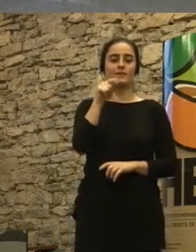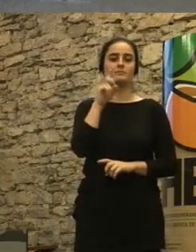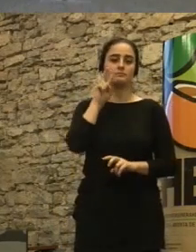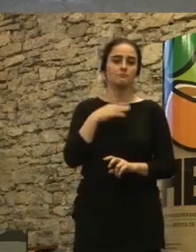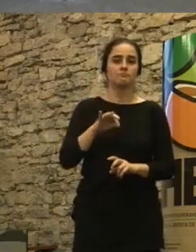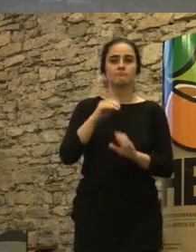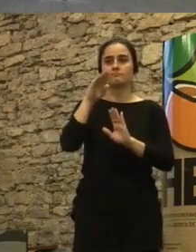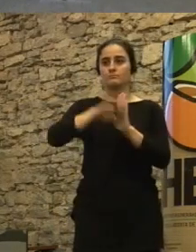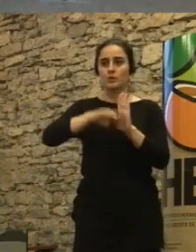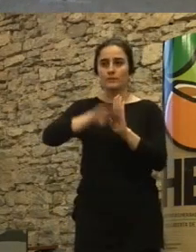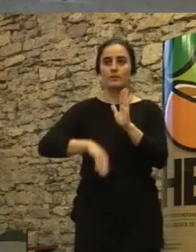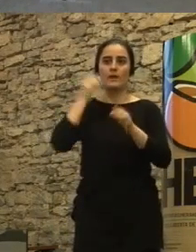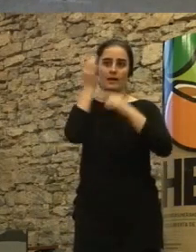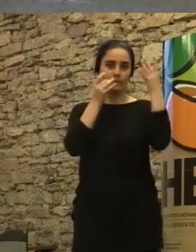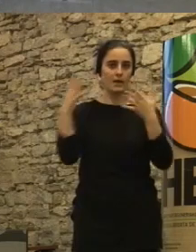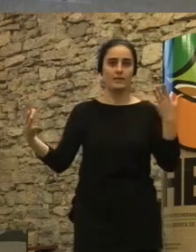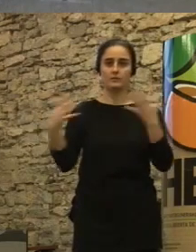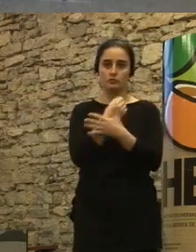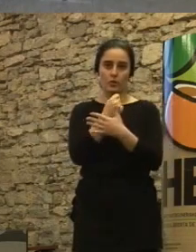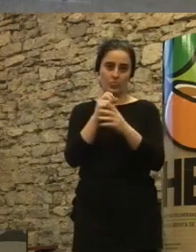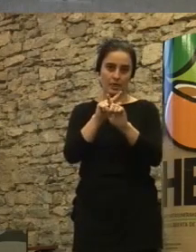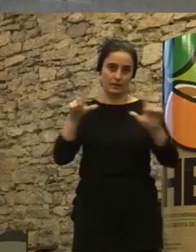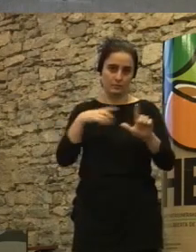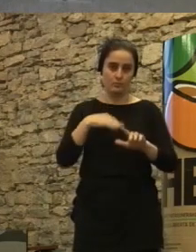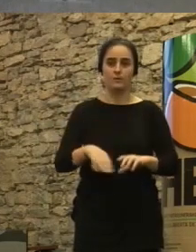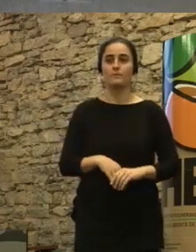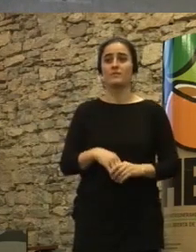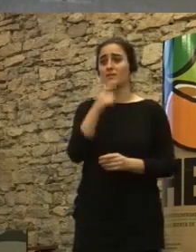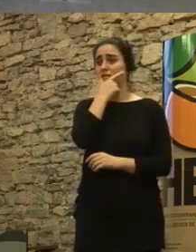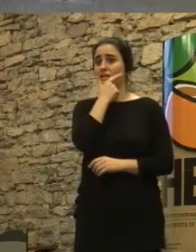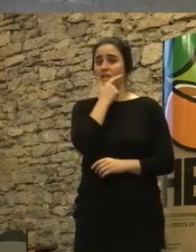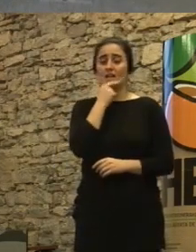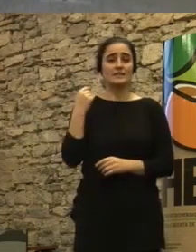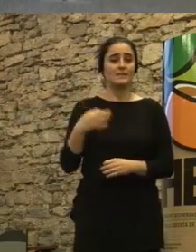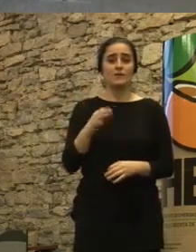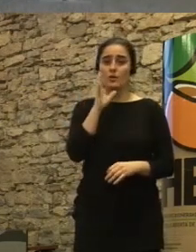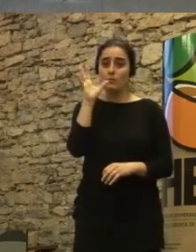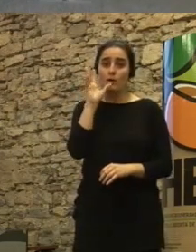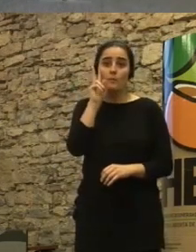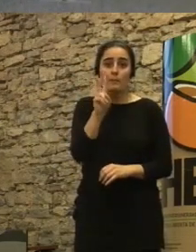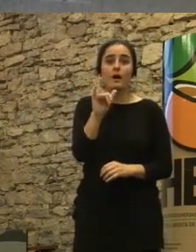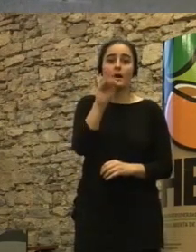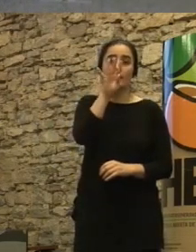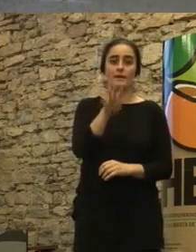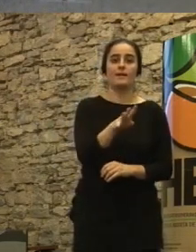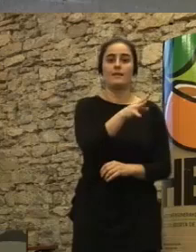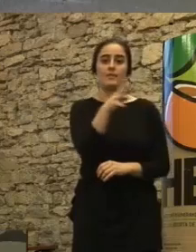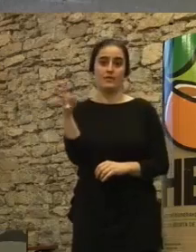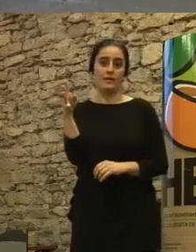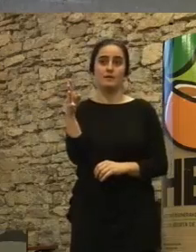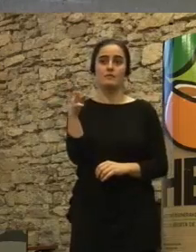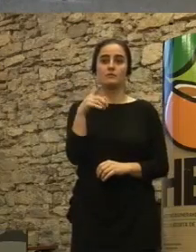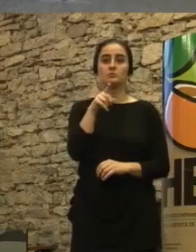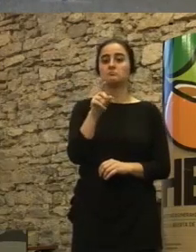eta ekitalde guztie sarbidea eskaintzen digu. Es muy sencillo además porque vais a ver que hay un calendario que uno